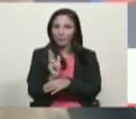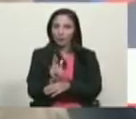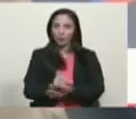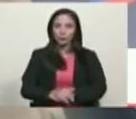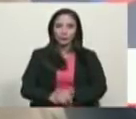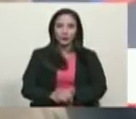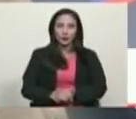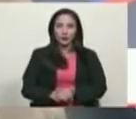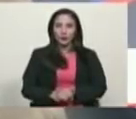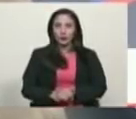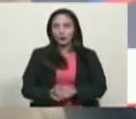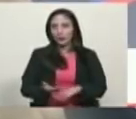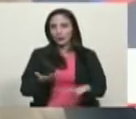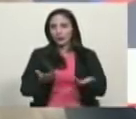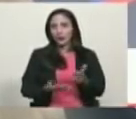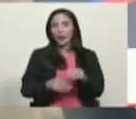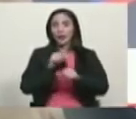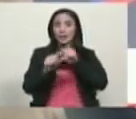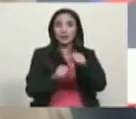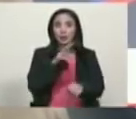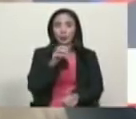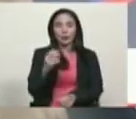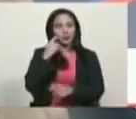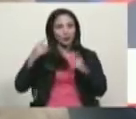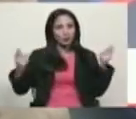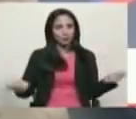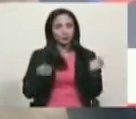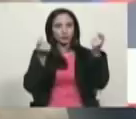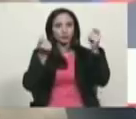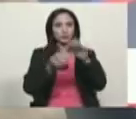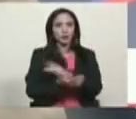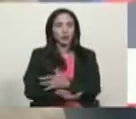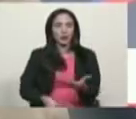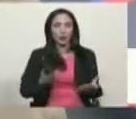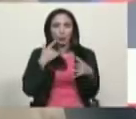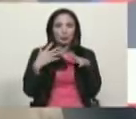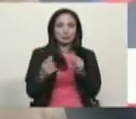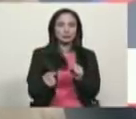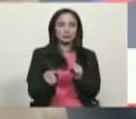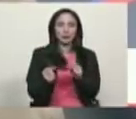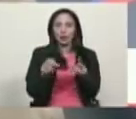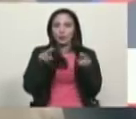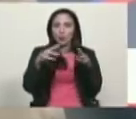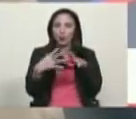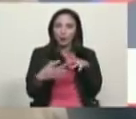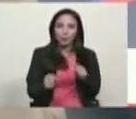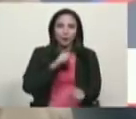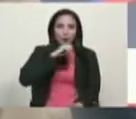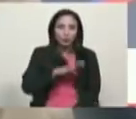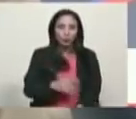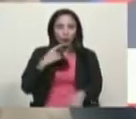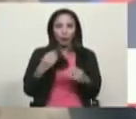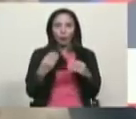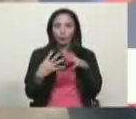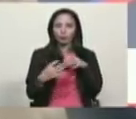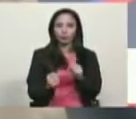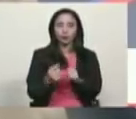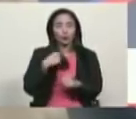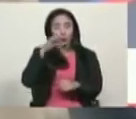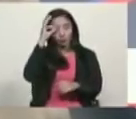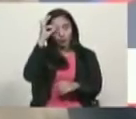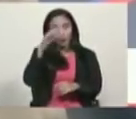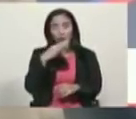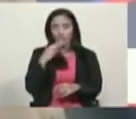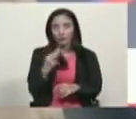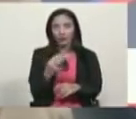las últimas décadas del siglo XX, no podrá entenderse jamás la historia de Venezuela, y creo,